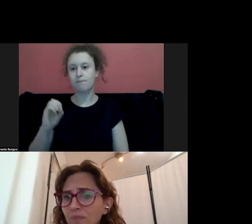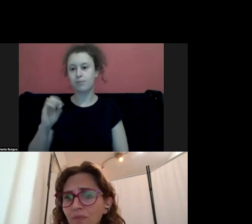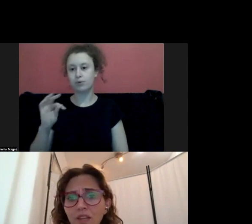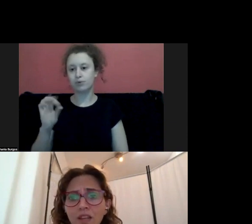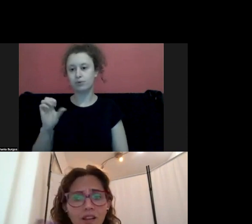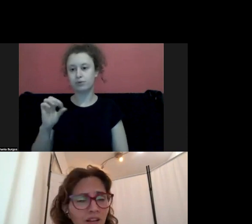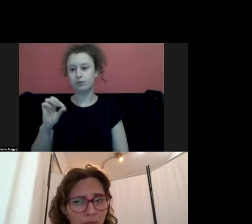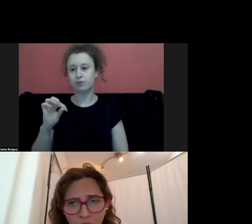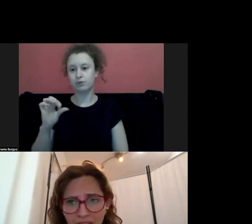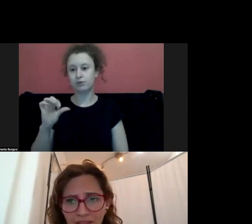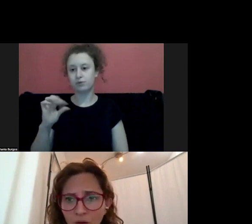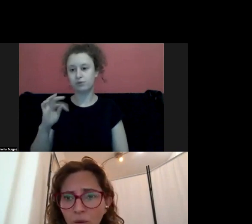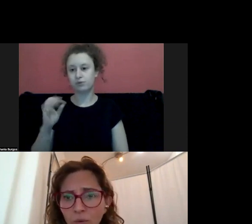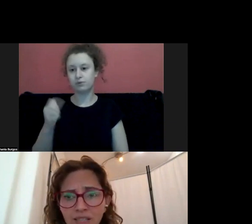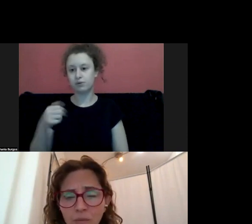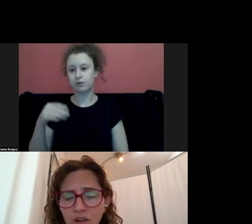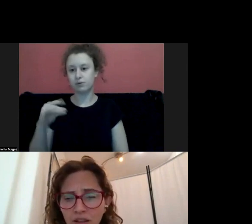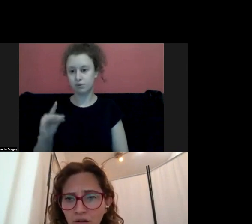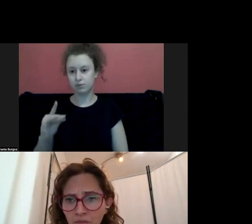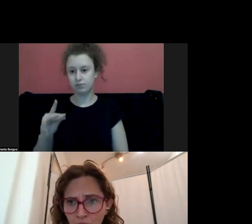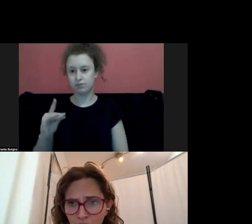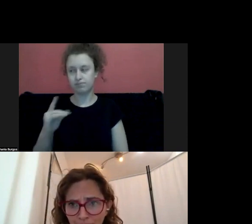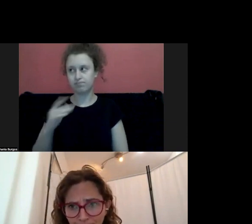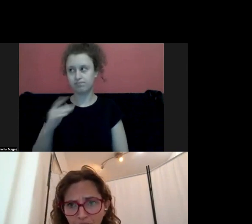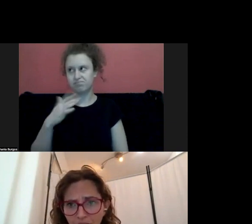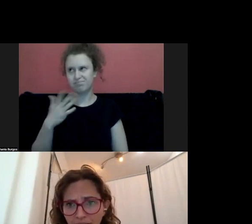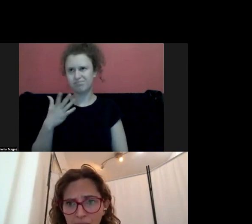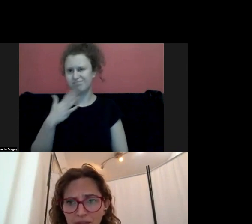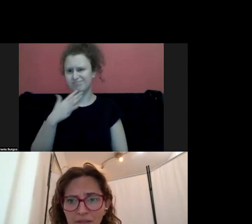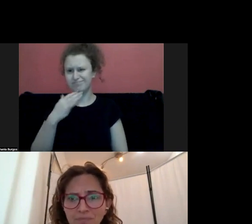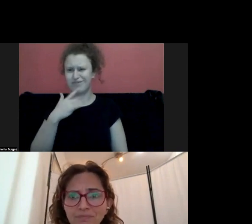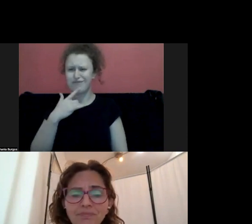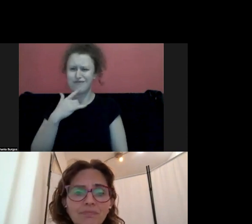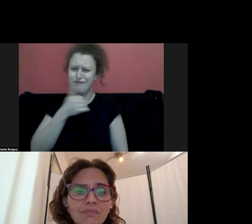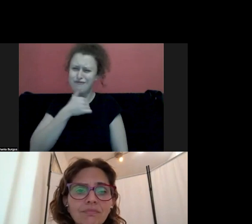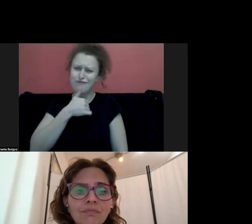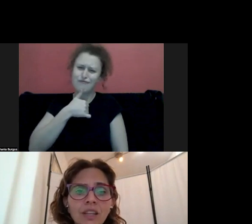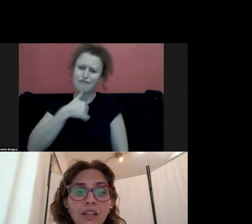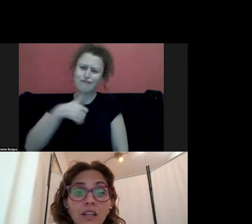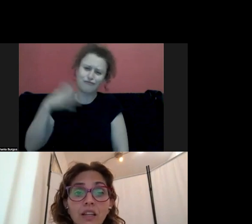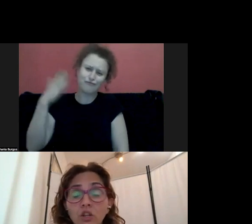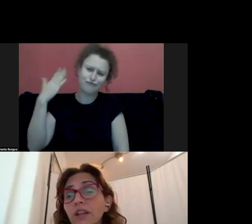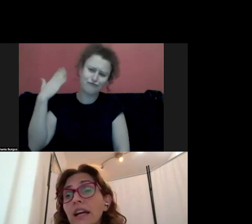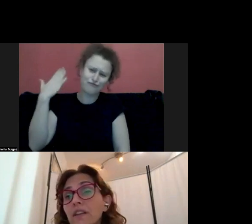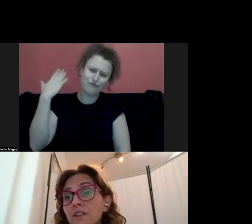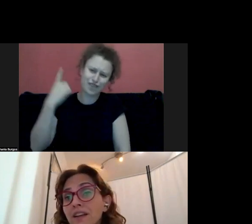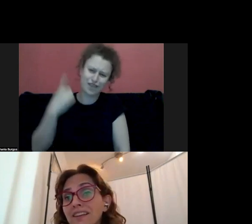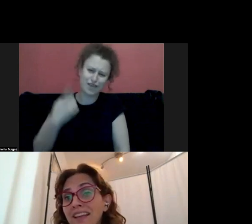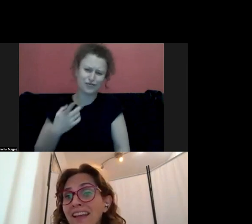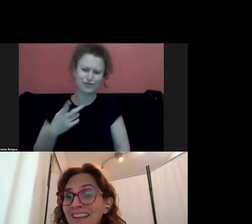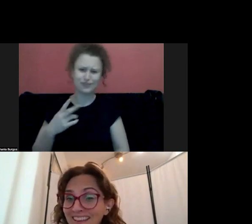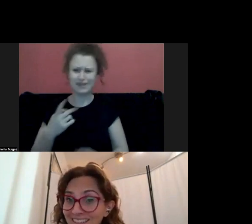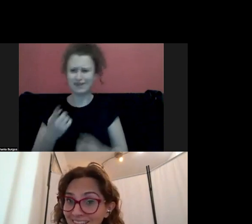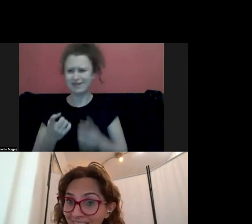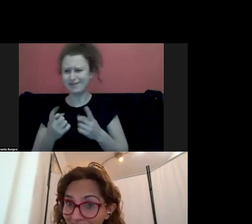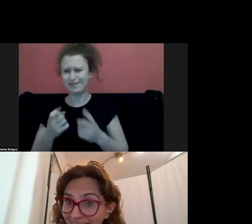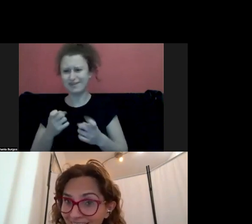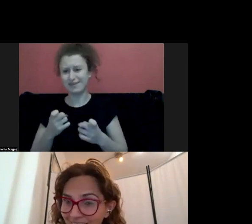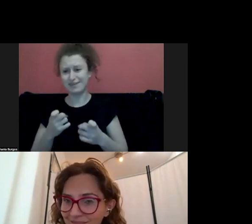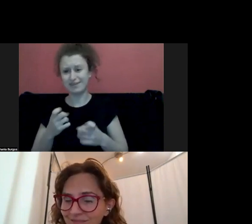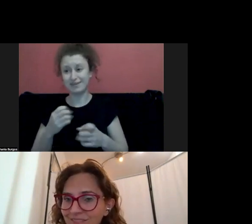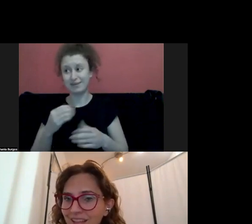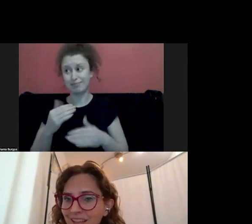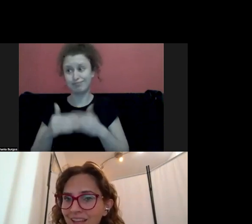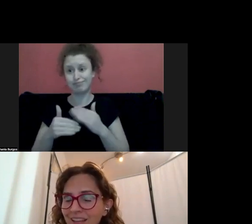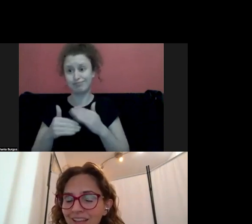jurídico, le podrían dar una vuelta y modernizarlo un poco, realmente. No deja de ser que quien